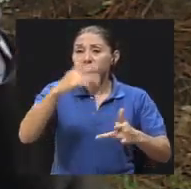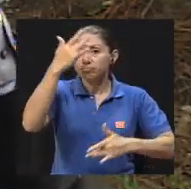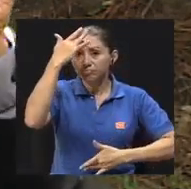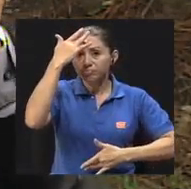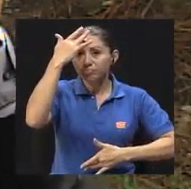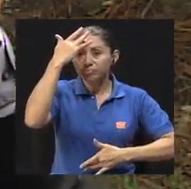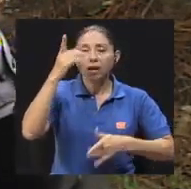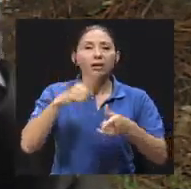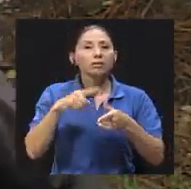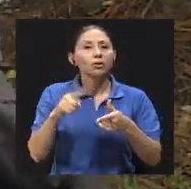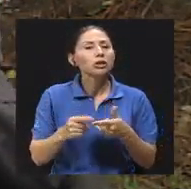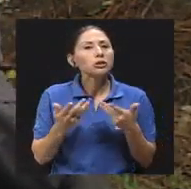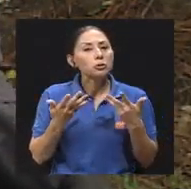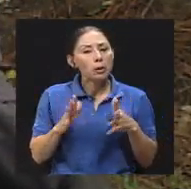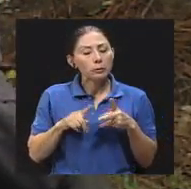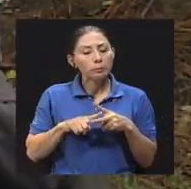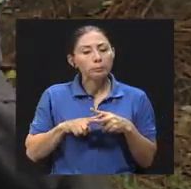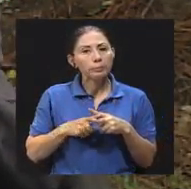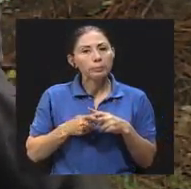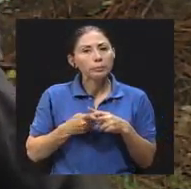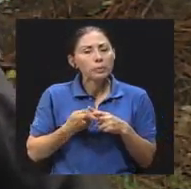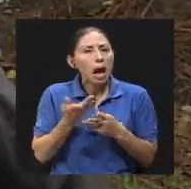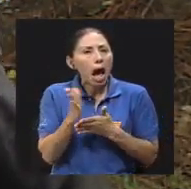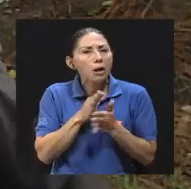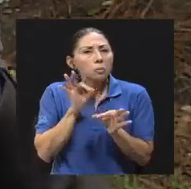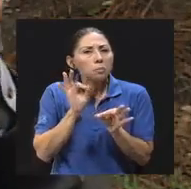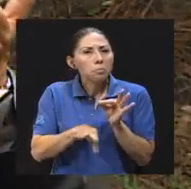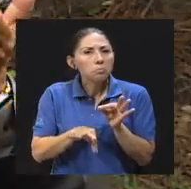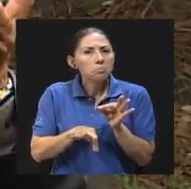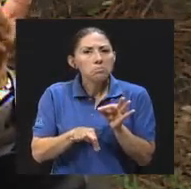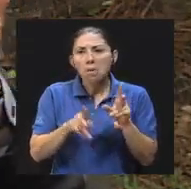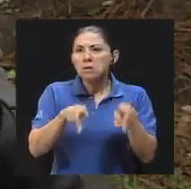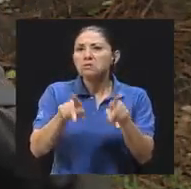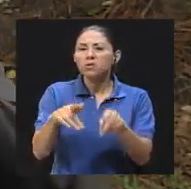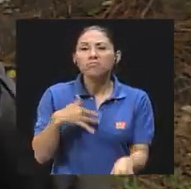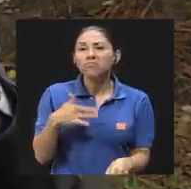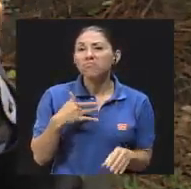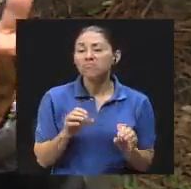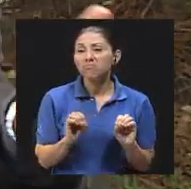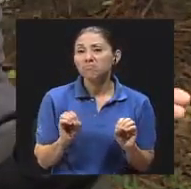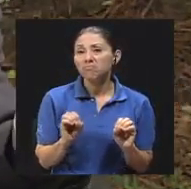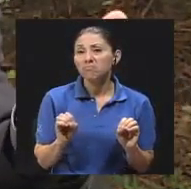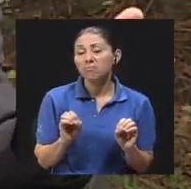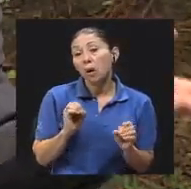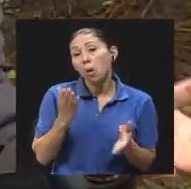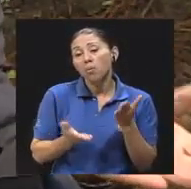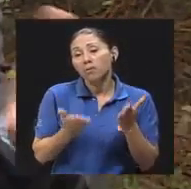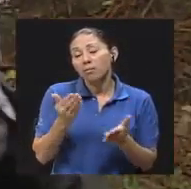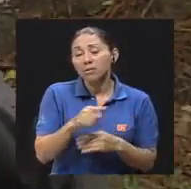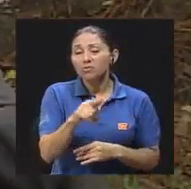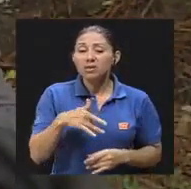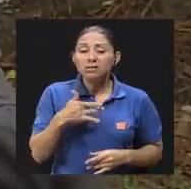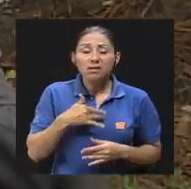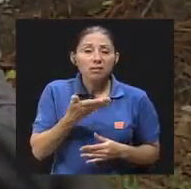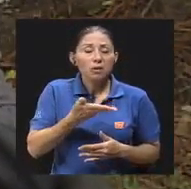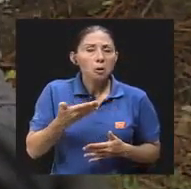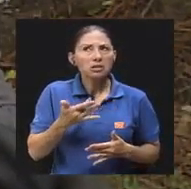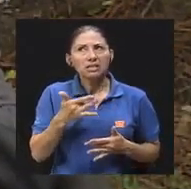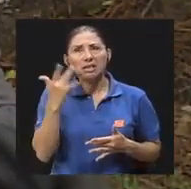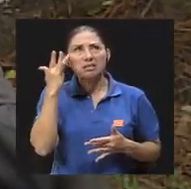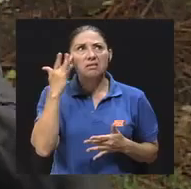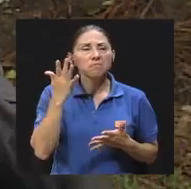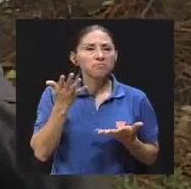está comenzando, que es una cosa pequeña, usualmente no hay síntomas, o los síntomas se pueden confundir, como hablábamos hace un